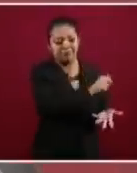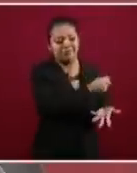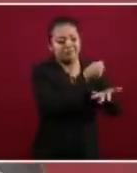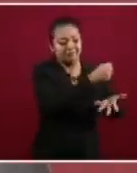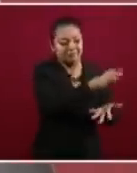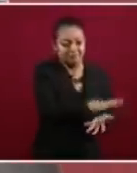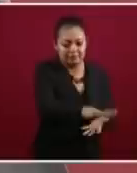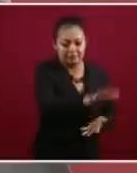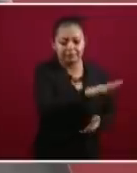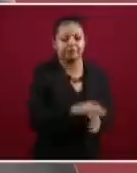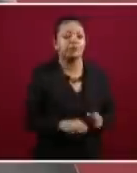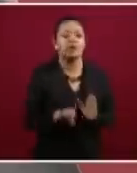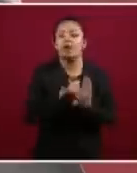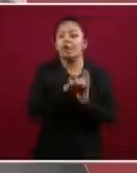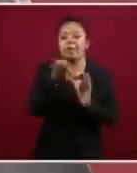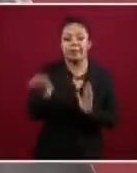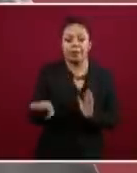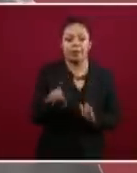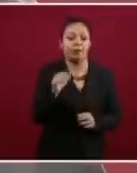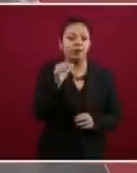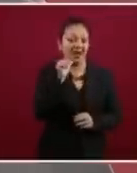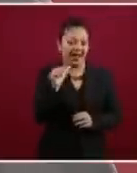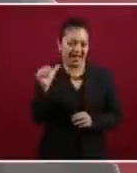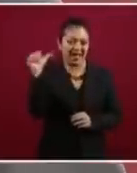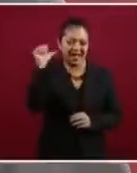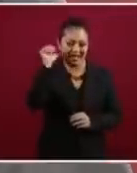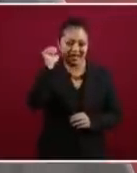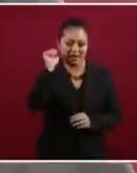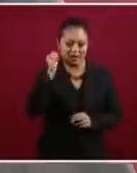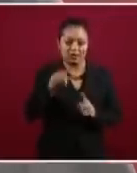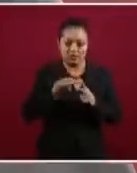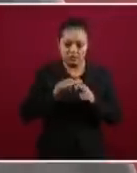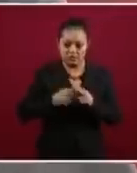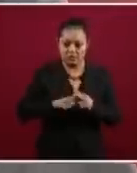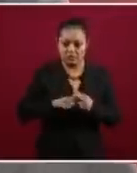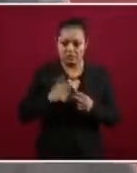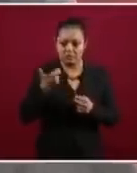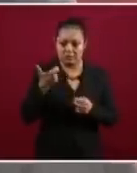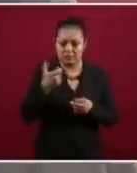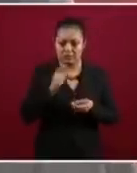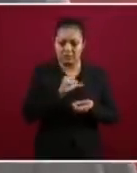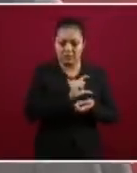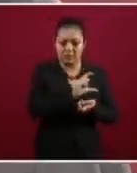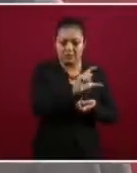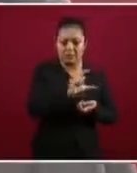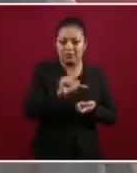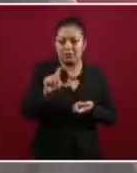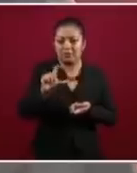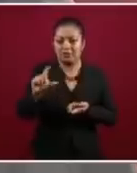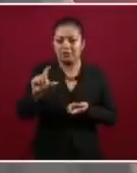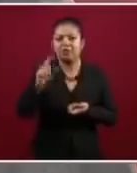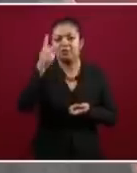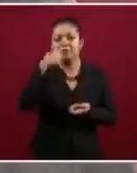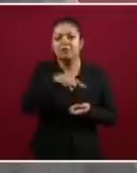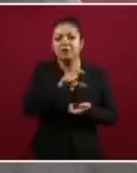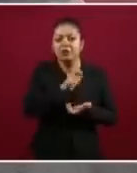Ayer, por ejemplo, ya comenzamos a dispersar los recursos para las escuelas.